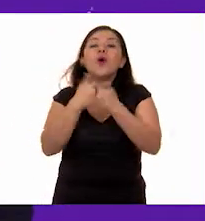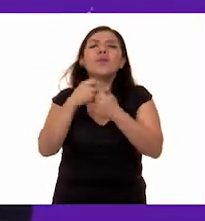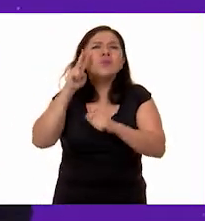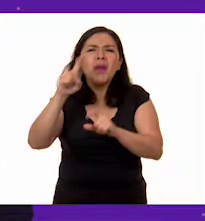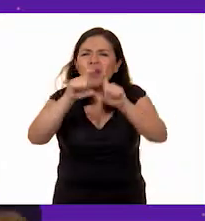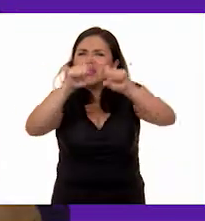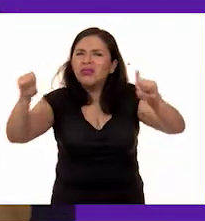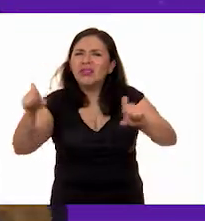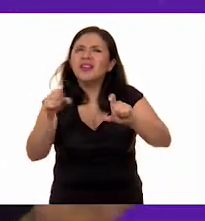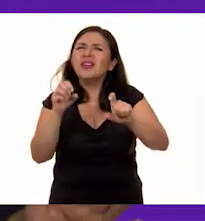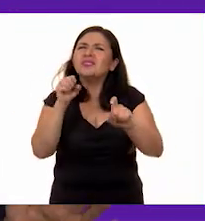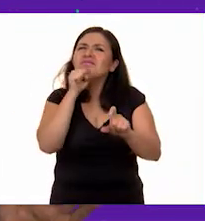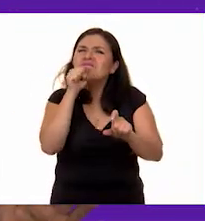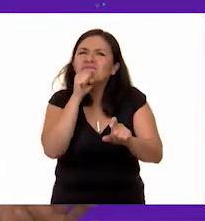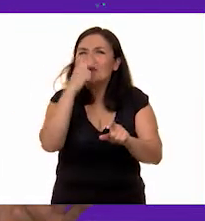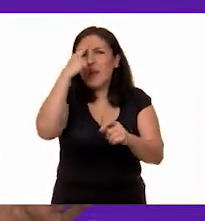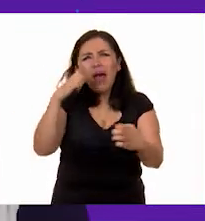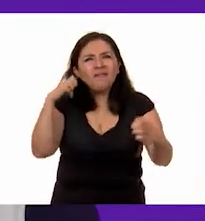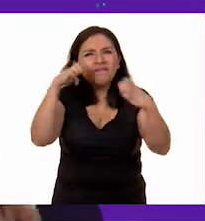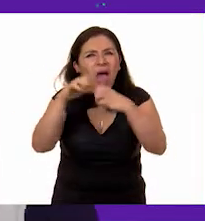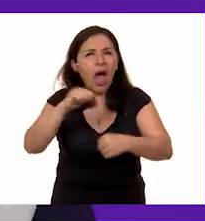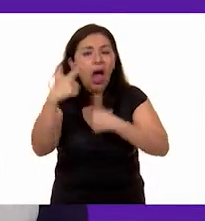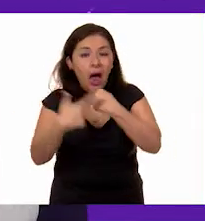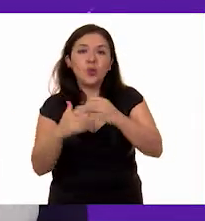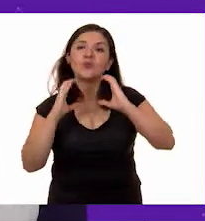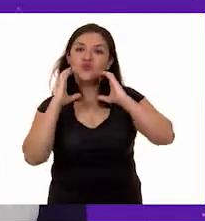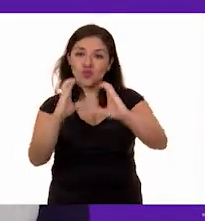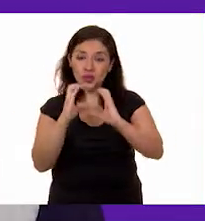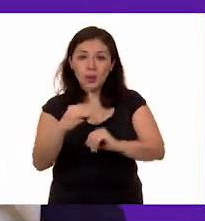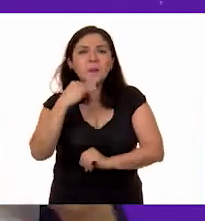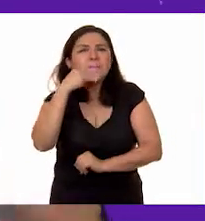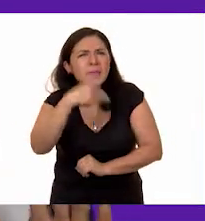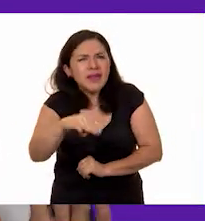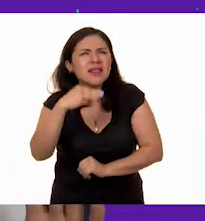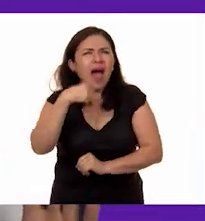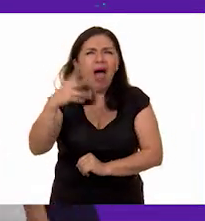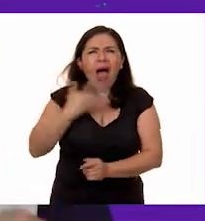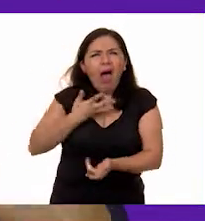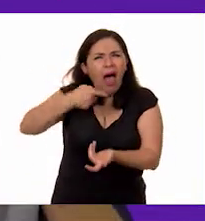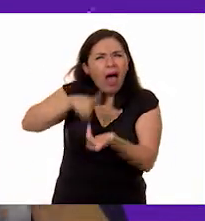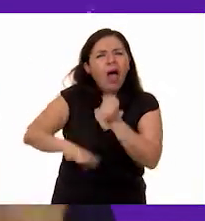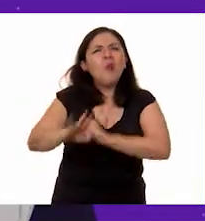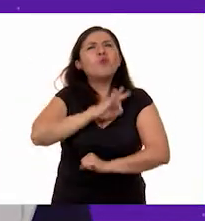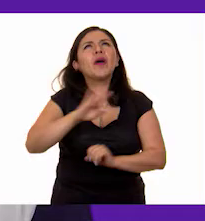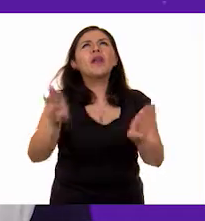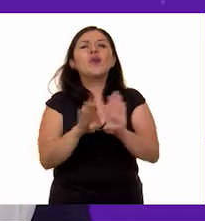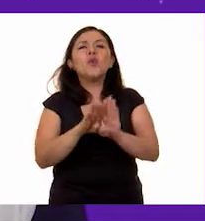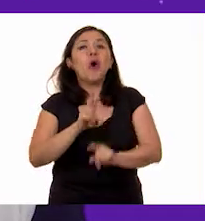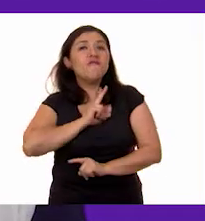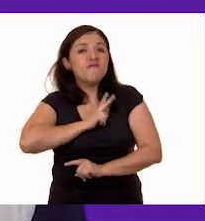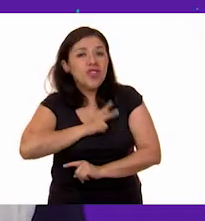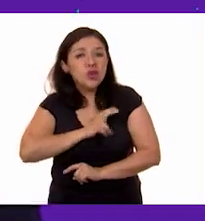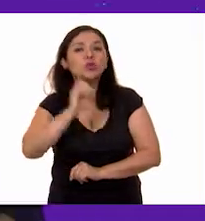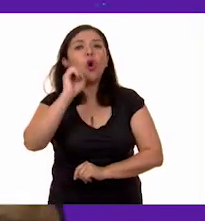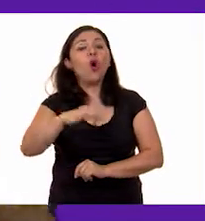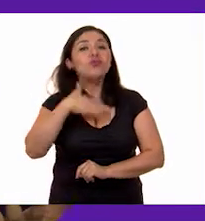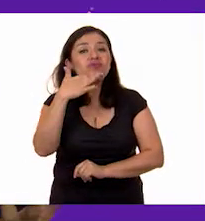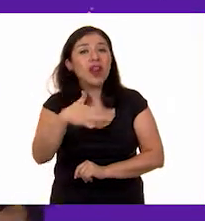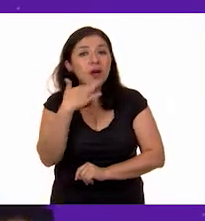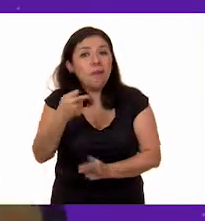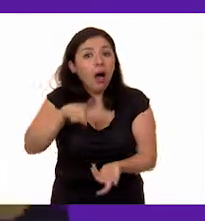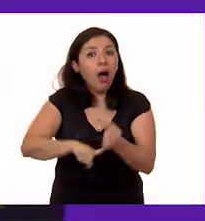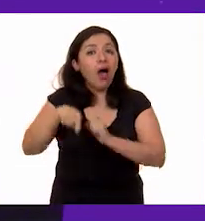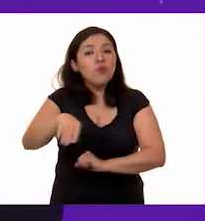anuncios sospechosos o engañosos. Algunos de estos mensajes o contenidos pueden ser virus o trampas, los